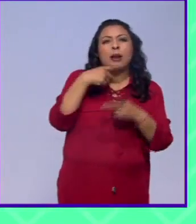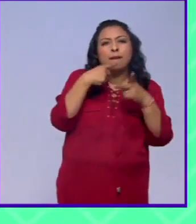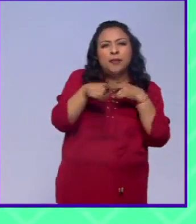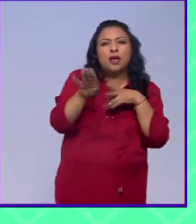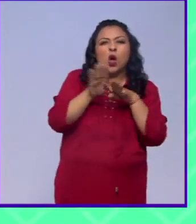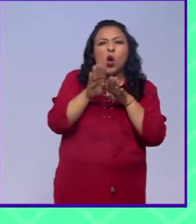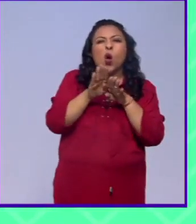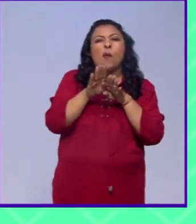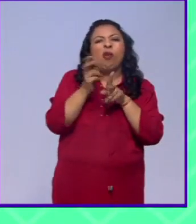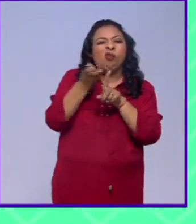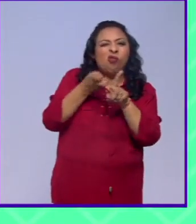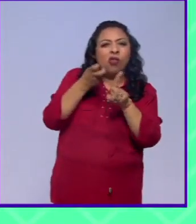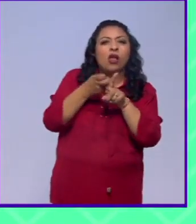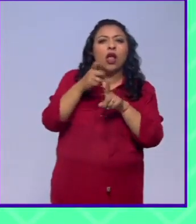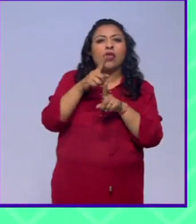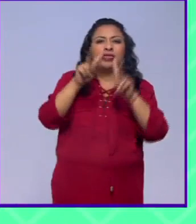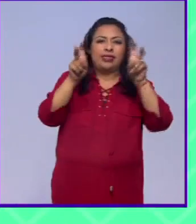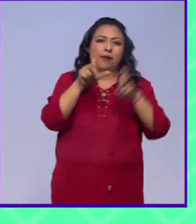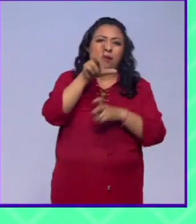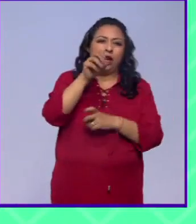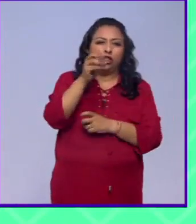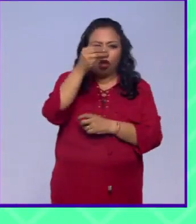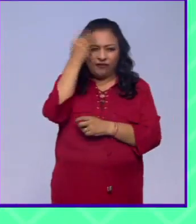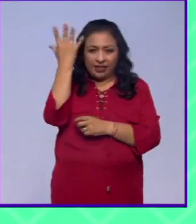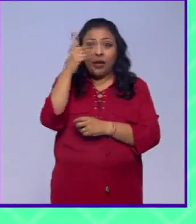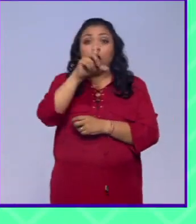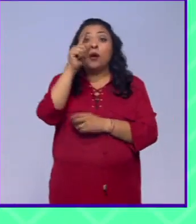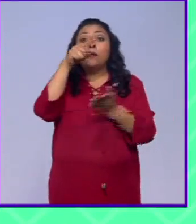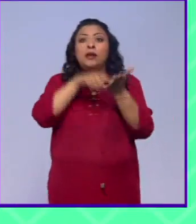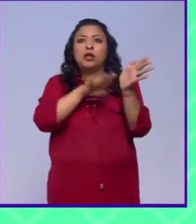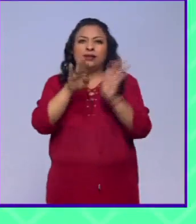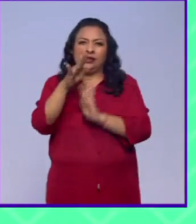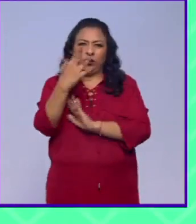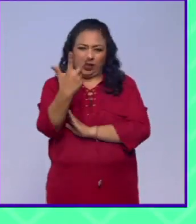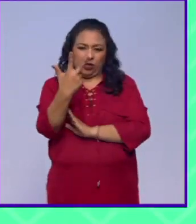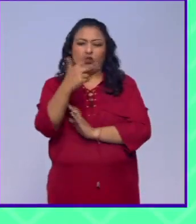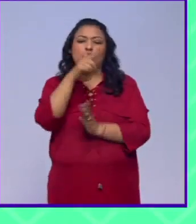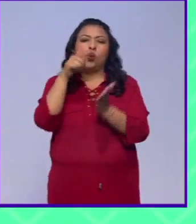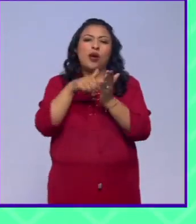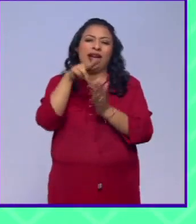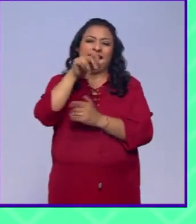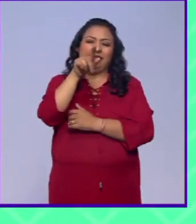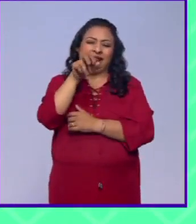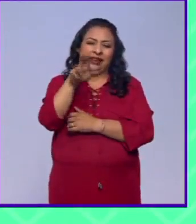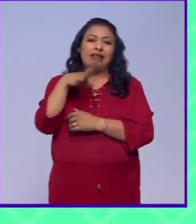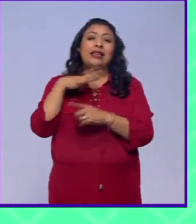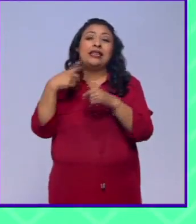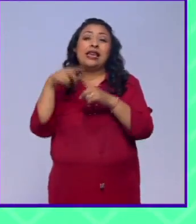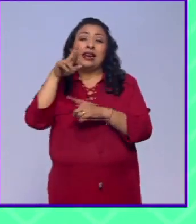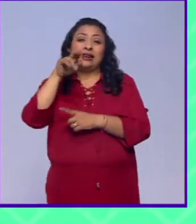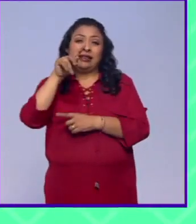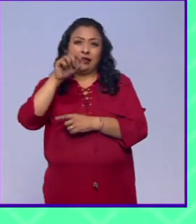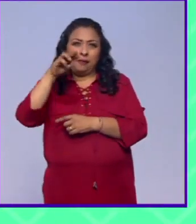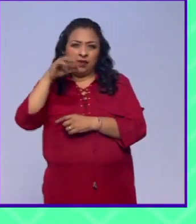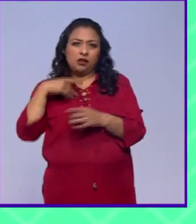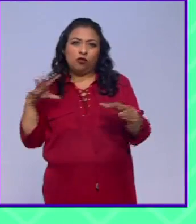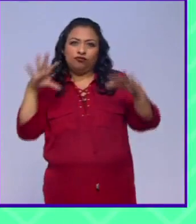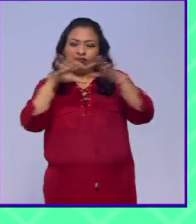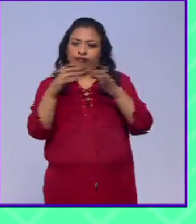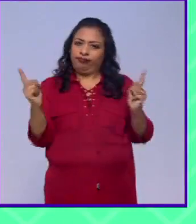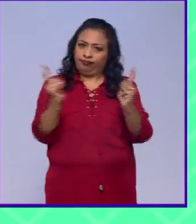sobre Los Olvidados, y fue en 1958, en el set de Nazarín, donde a través de Rita Macedo pudo